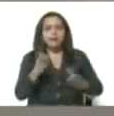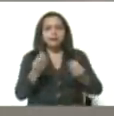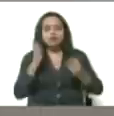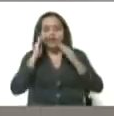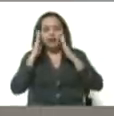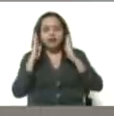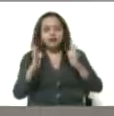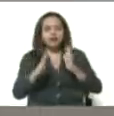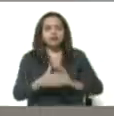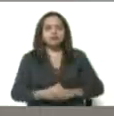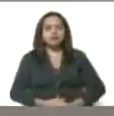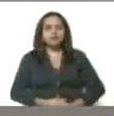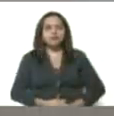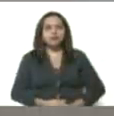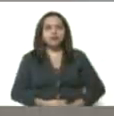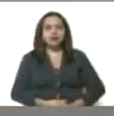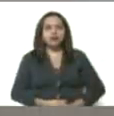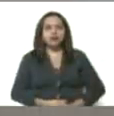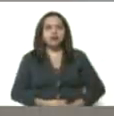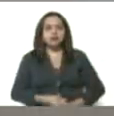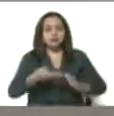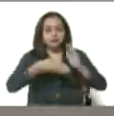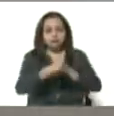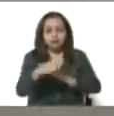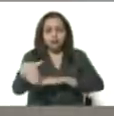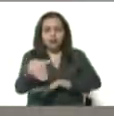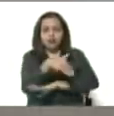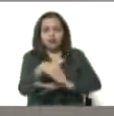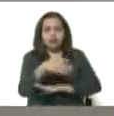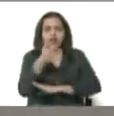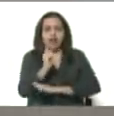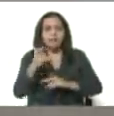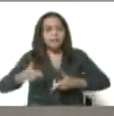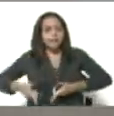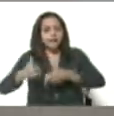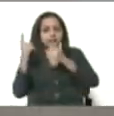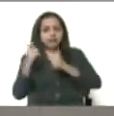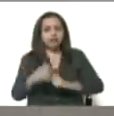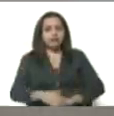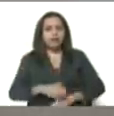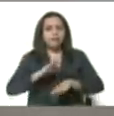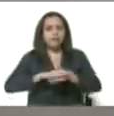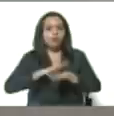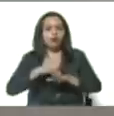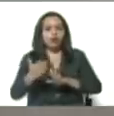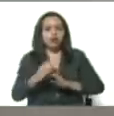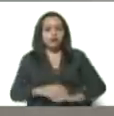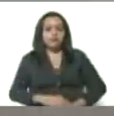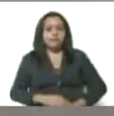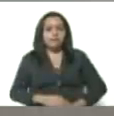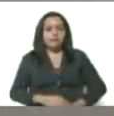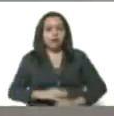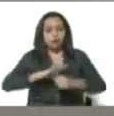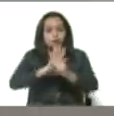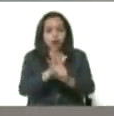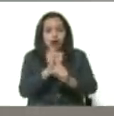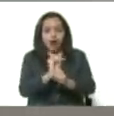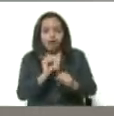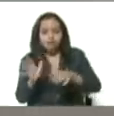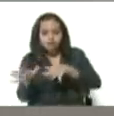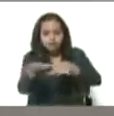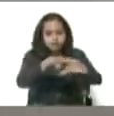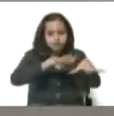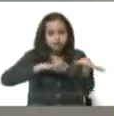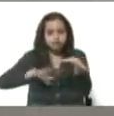atención en el momento que salga a la calle, en el caso que le esté permitido, porque el virus está circulando. En